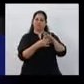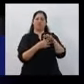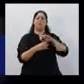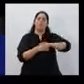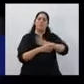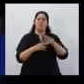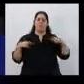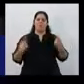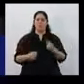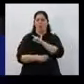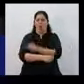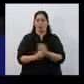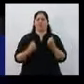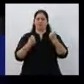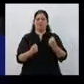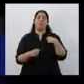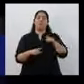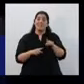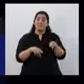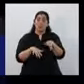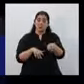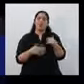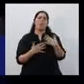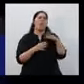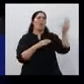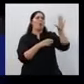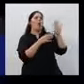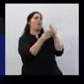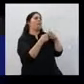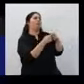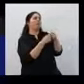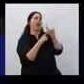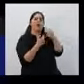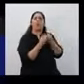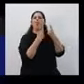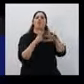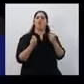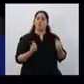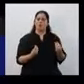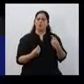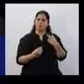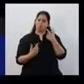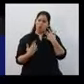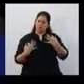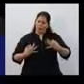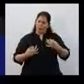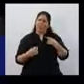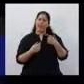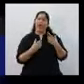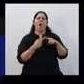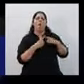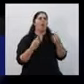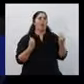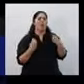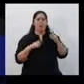mercosur desde ese lugar podemos discutir muy bien con la unión europea cómo llegar a un acuerdo yo lo conozco bien de qué se trata ese acuerdo